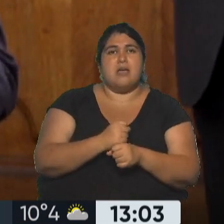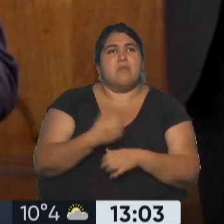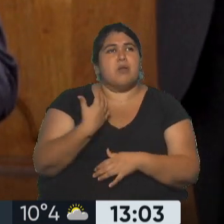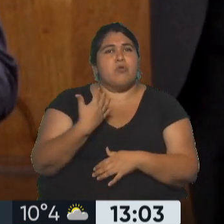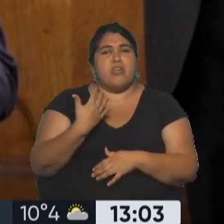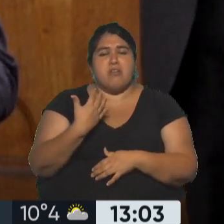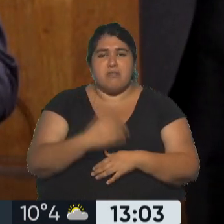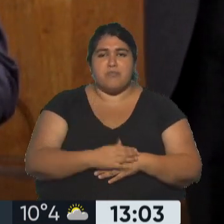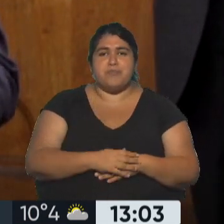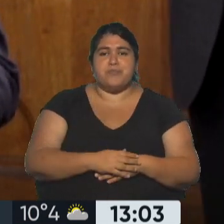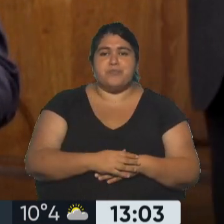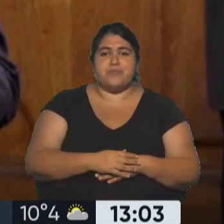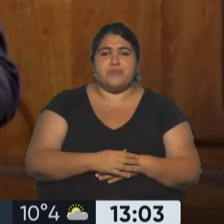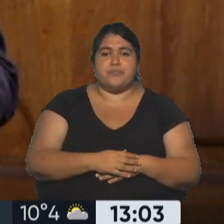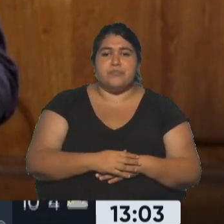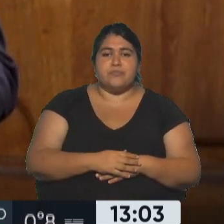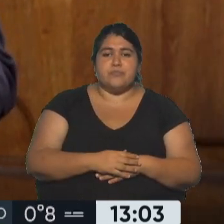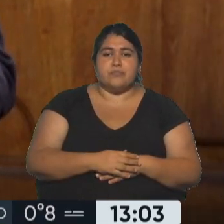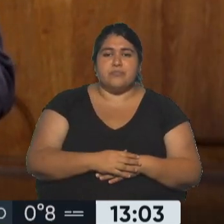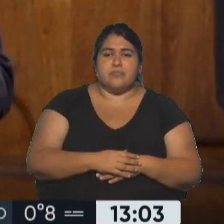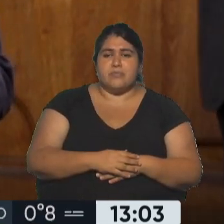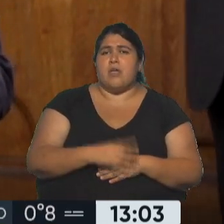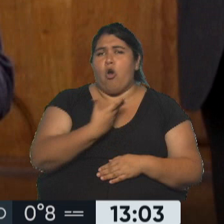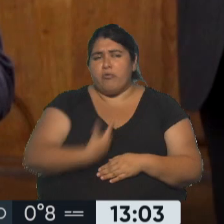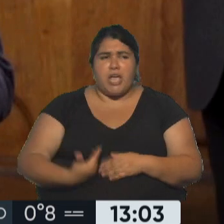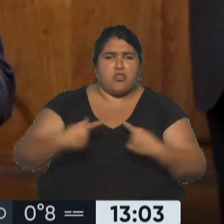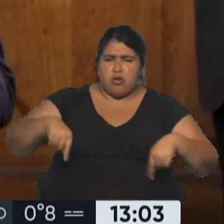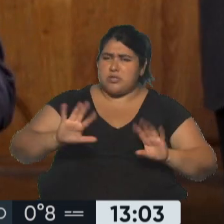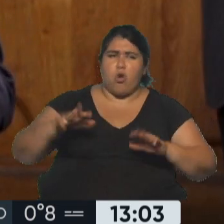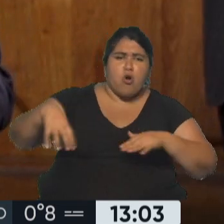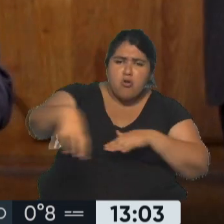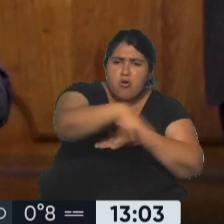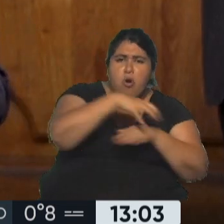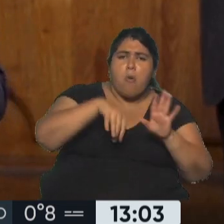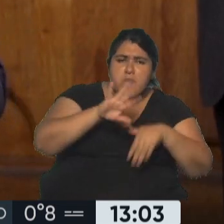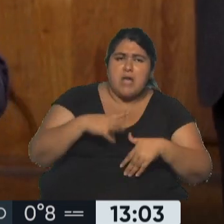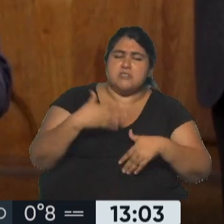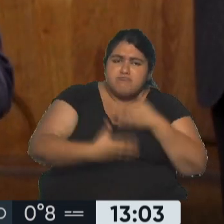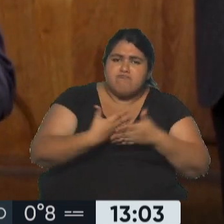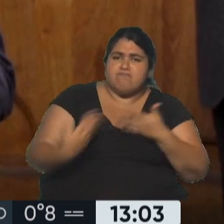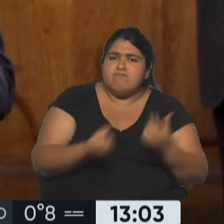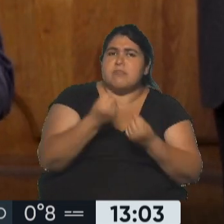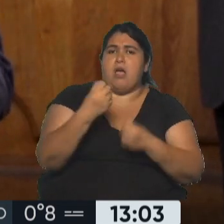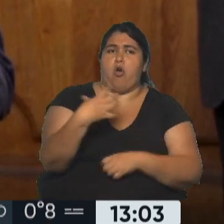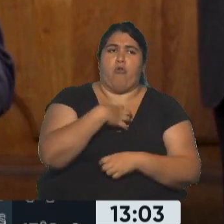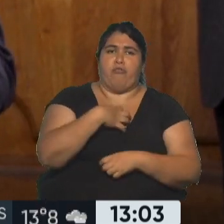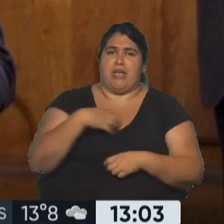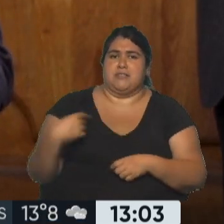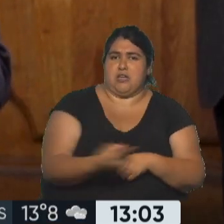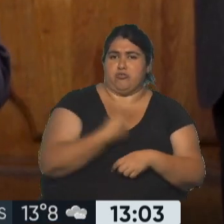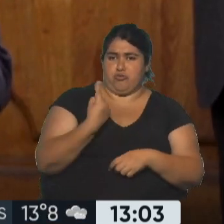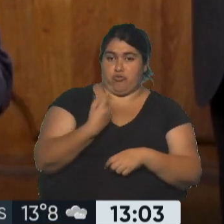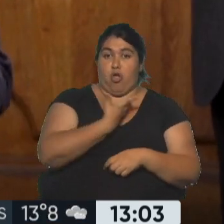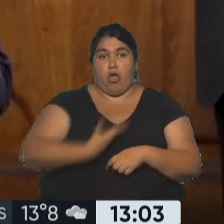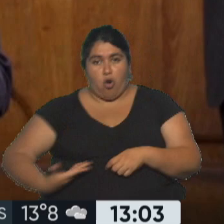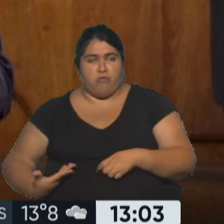recuperar en las instituciones, más que en el gobierno, en las instituciones y como sociedad la confianza en nosotros, en el